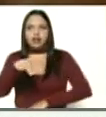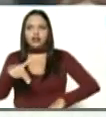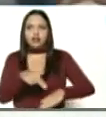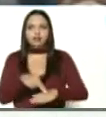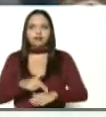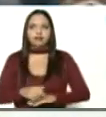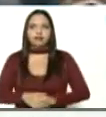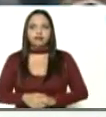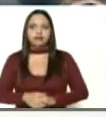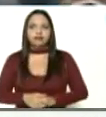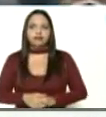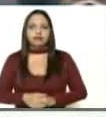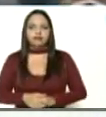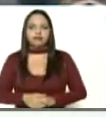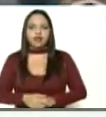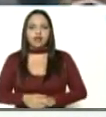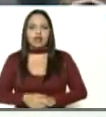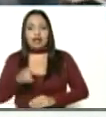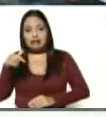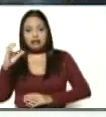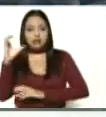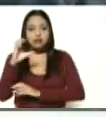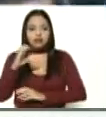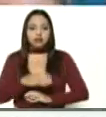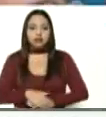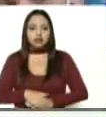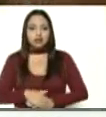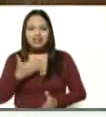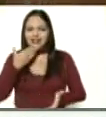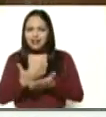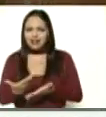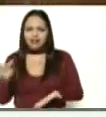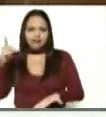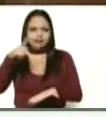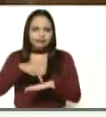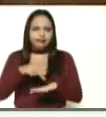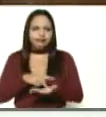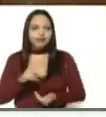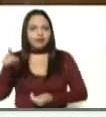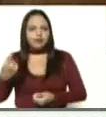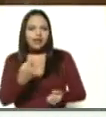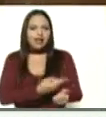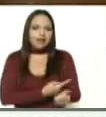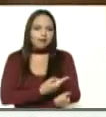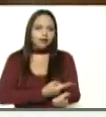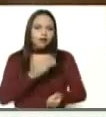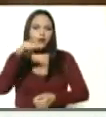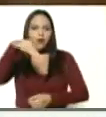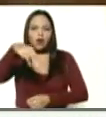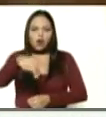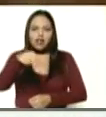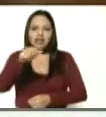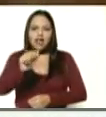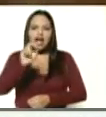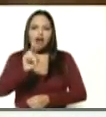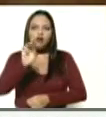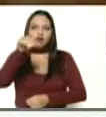Guardia Nacional en nuestra ciudad, y agradecer su presencia. A mi hermano Nahum Fernández, jefe de